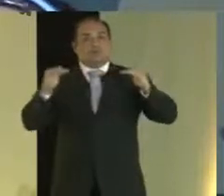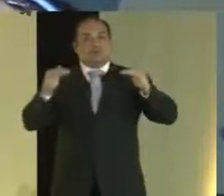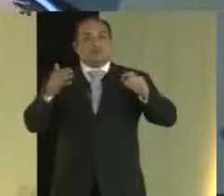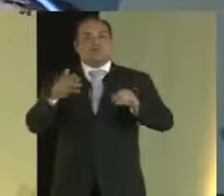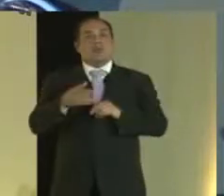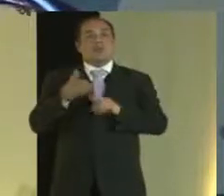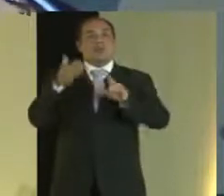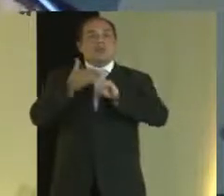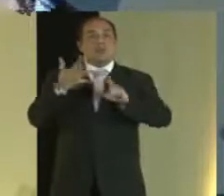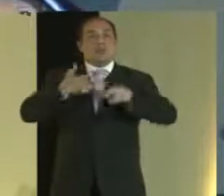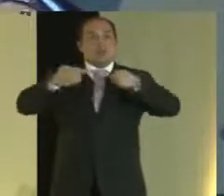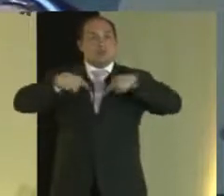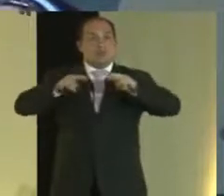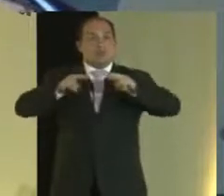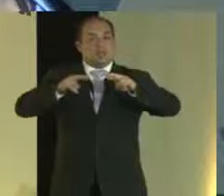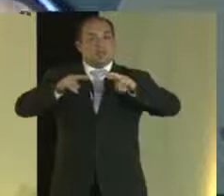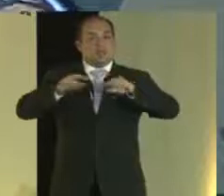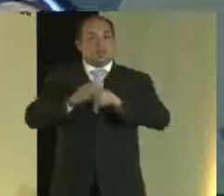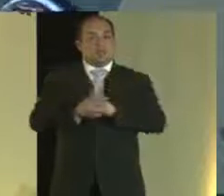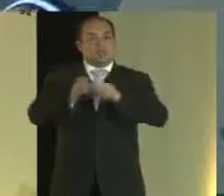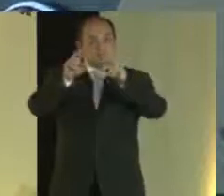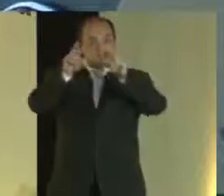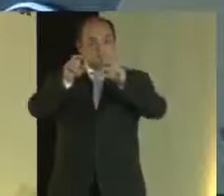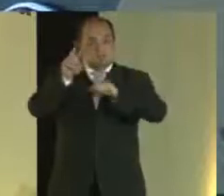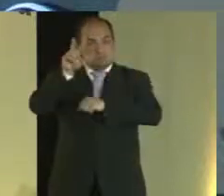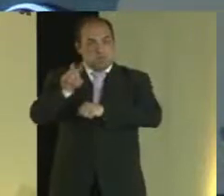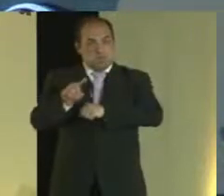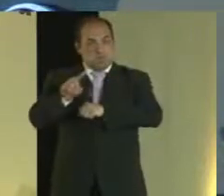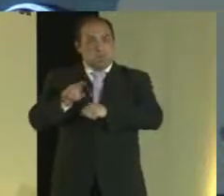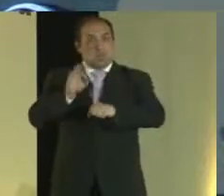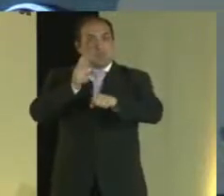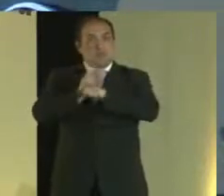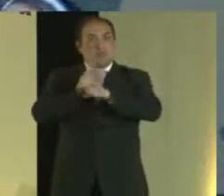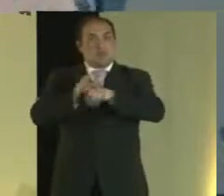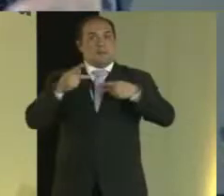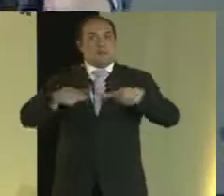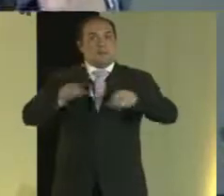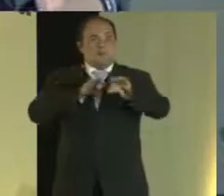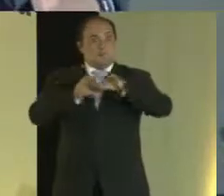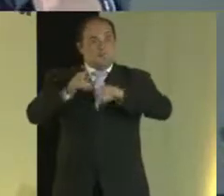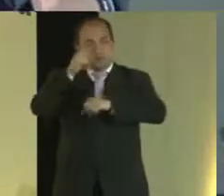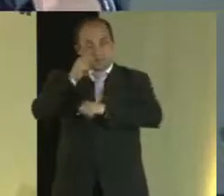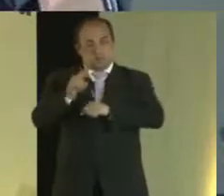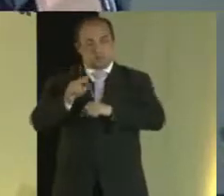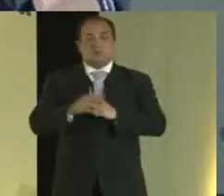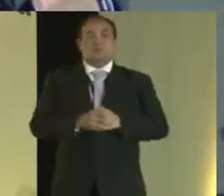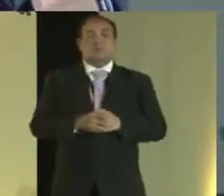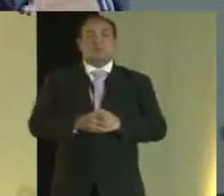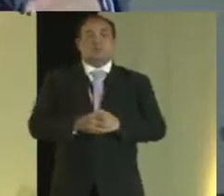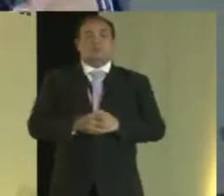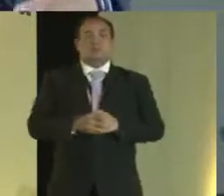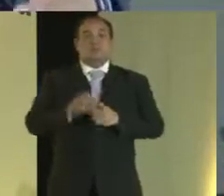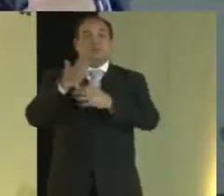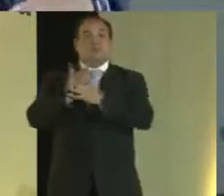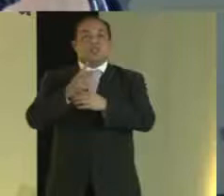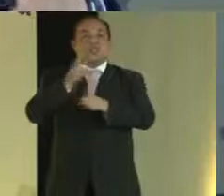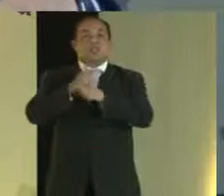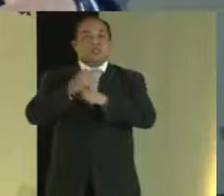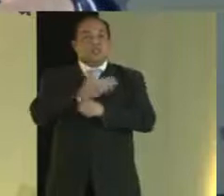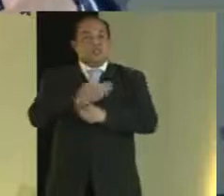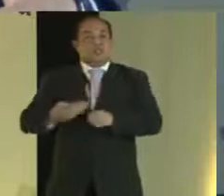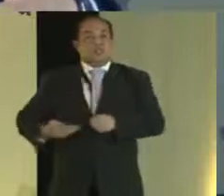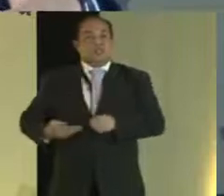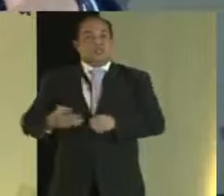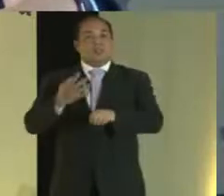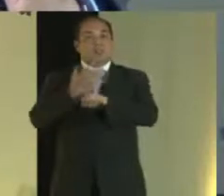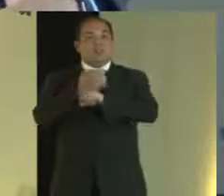tener representaciones legítimas que defiendan a los trabajadores mexicanos. Y uno dice, la vicepresidenta de